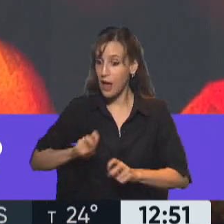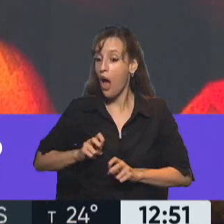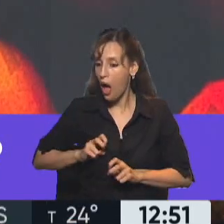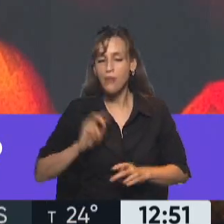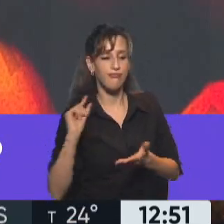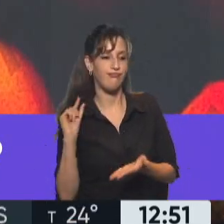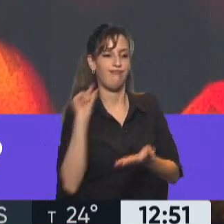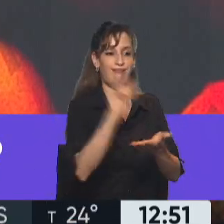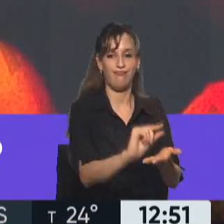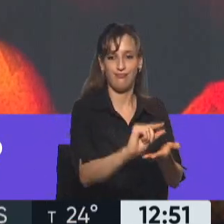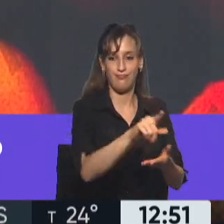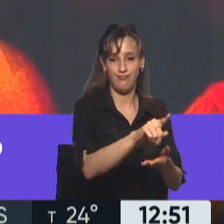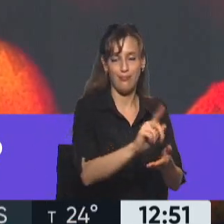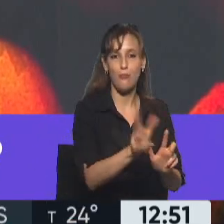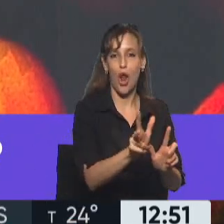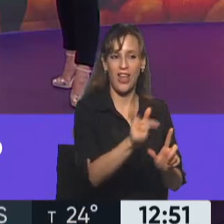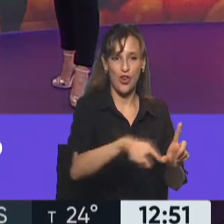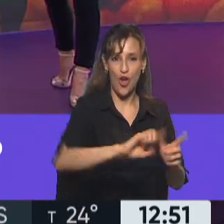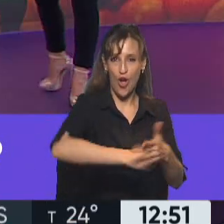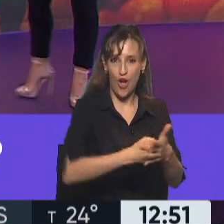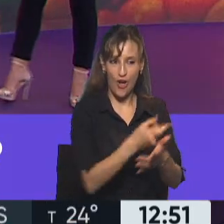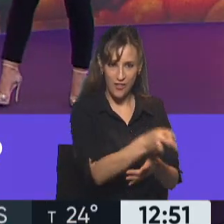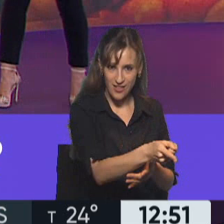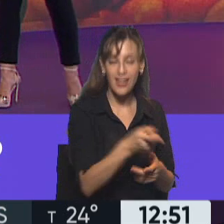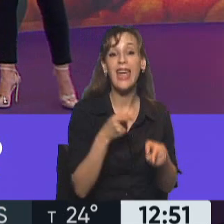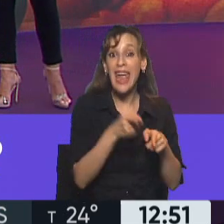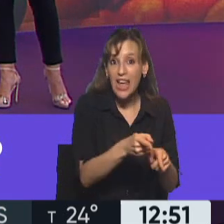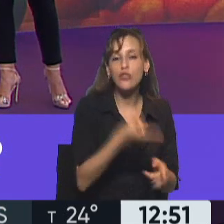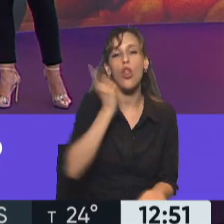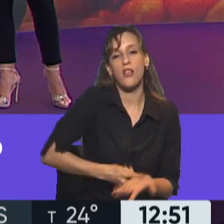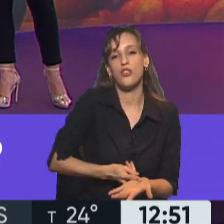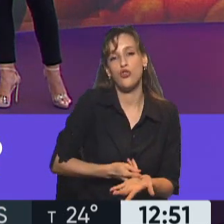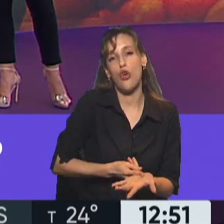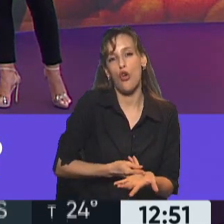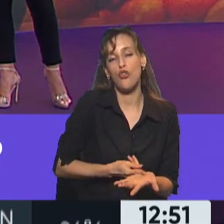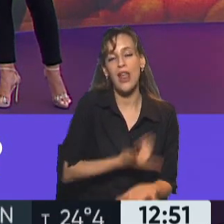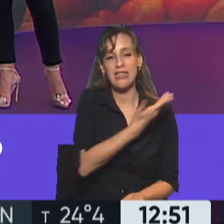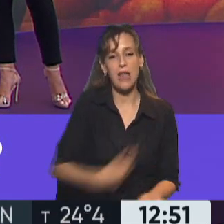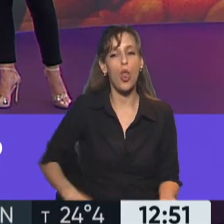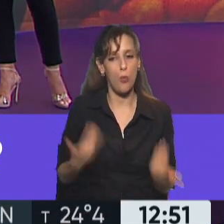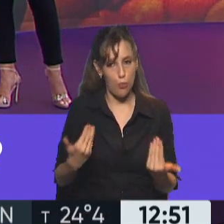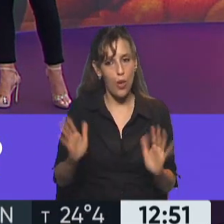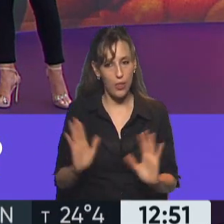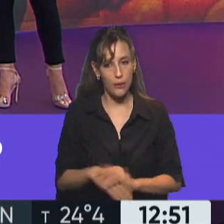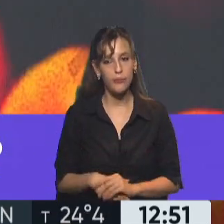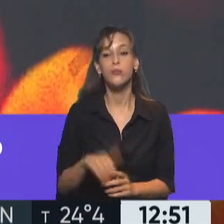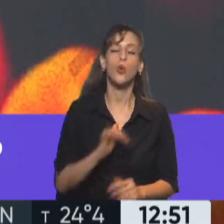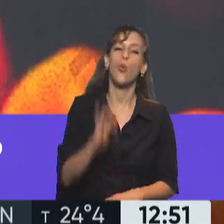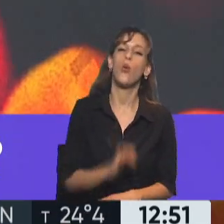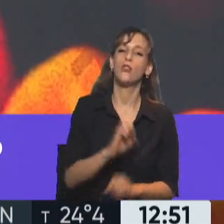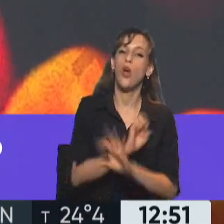da al molinero. Este sería un ejemplo de una herramienta que el Estado puede usar. Lo cuento porque todo lo que ha